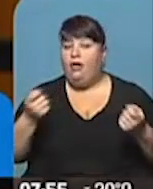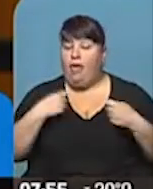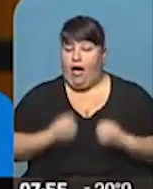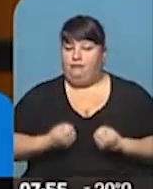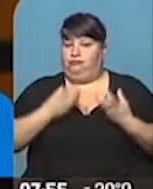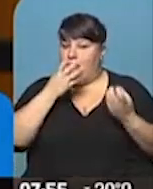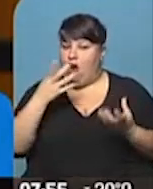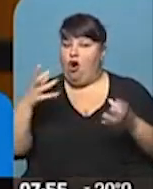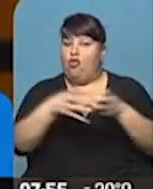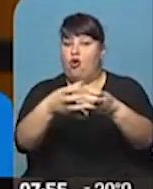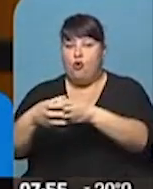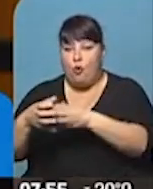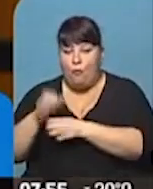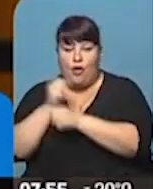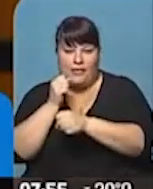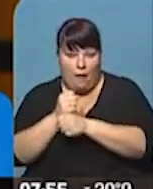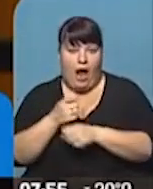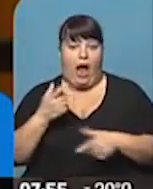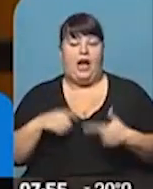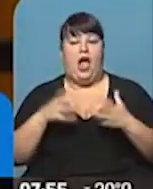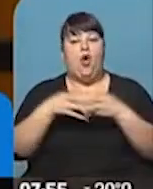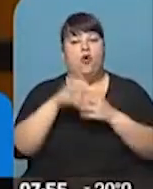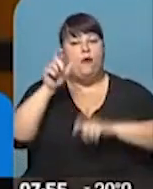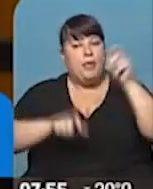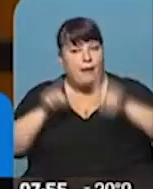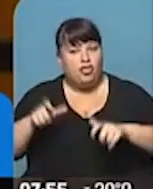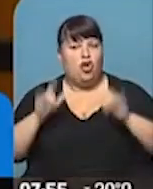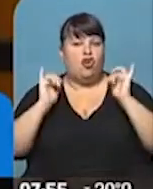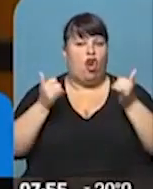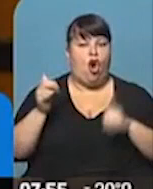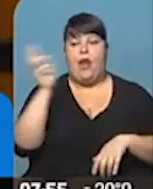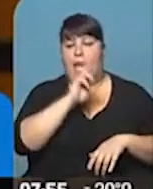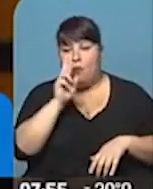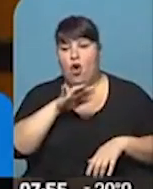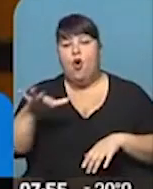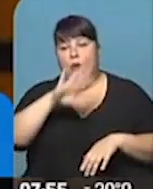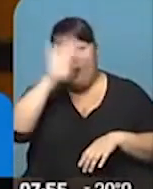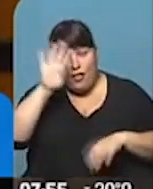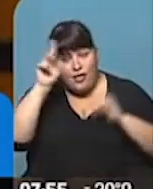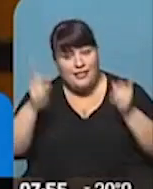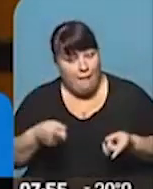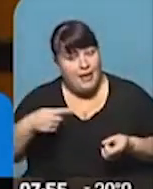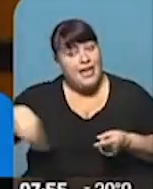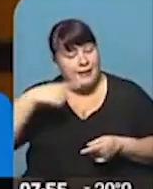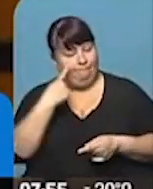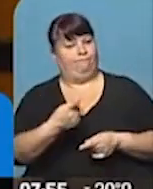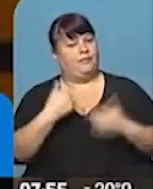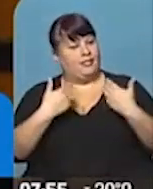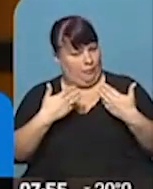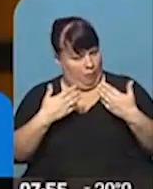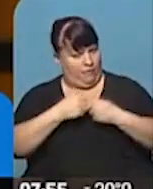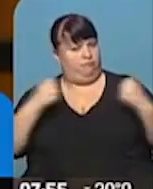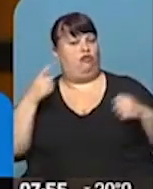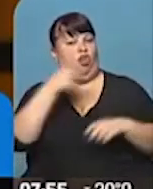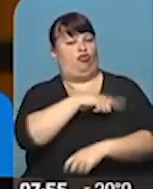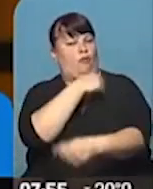ánimo de muchos sectores trabajadores, sectores populares, la juventud, las mujeres y los pueblos originarios que realmente vieron que se puede enfrentar a los